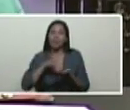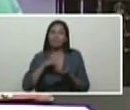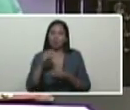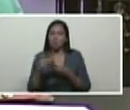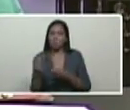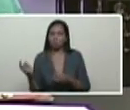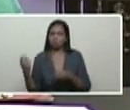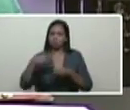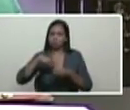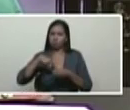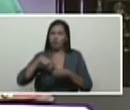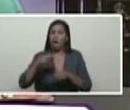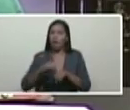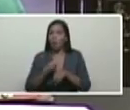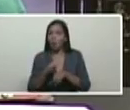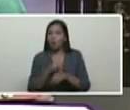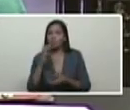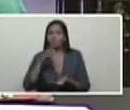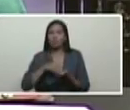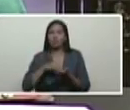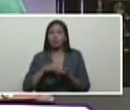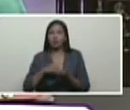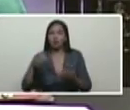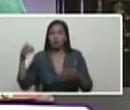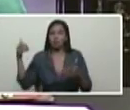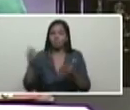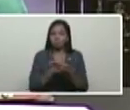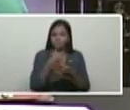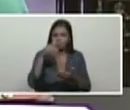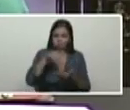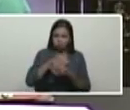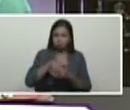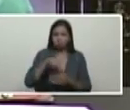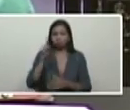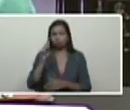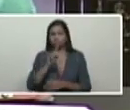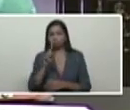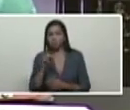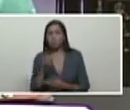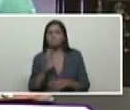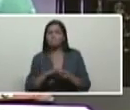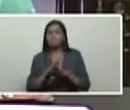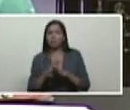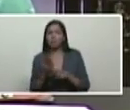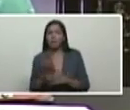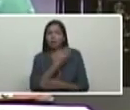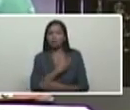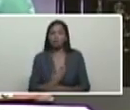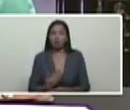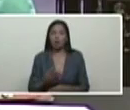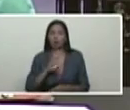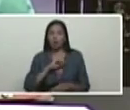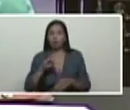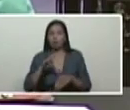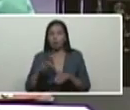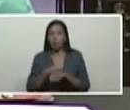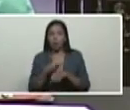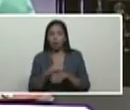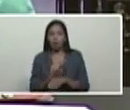Héctor Rodríguez, gobernador de Miranda? ¿Por un golpe de estado? ¿Porque se autoproclamó gobernador de